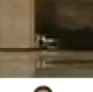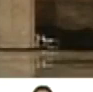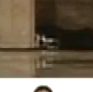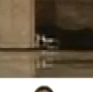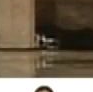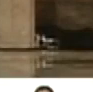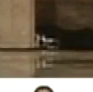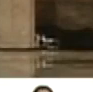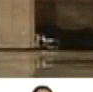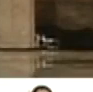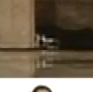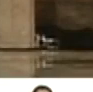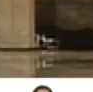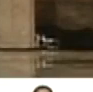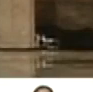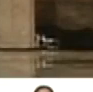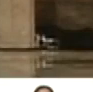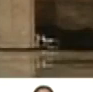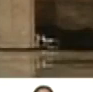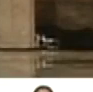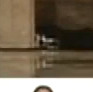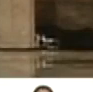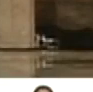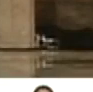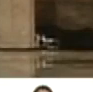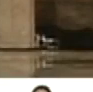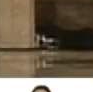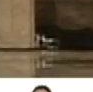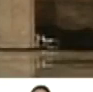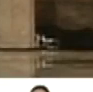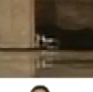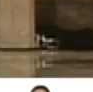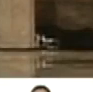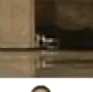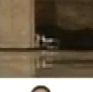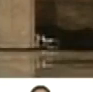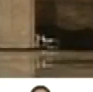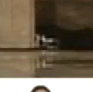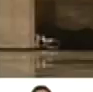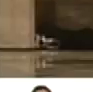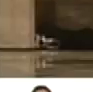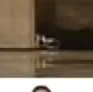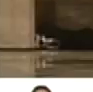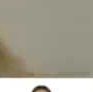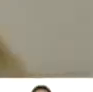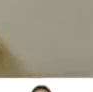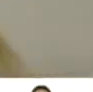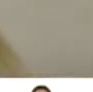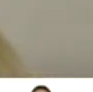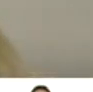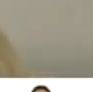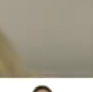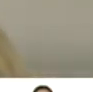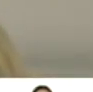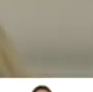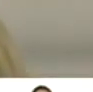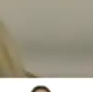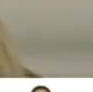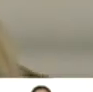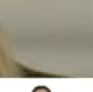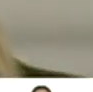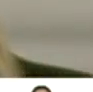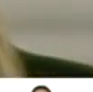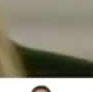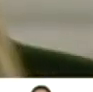permanentemente, en el Centro Nacional de la Historia, en el Centro Simón Bolívar,